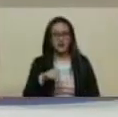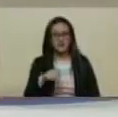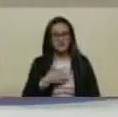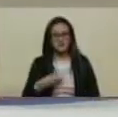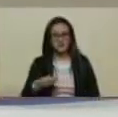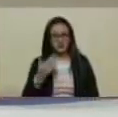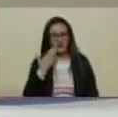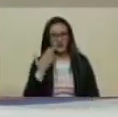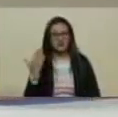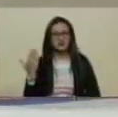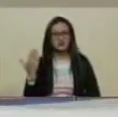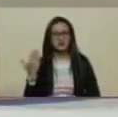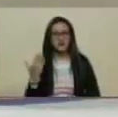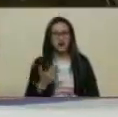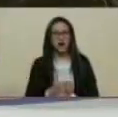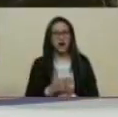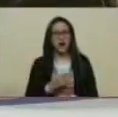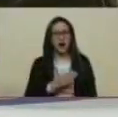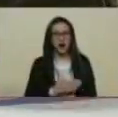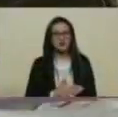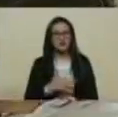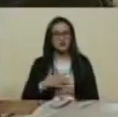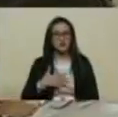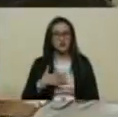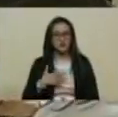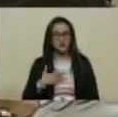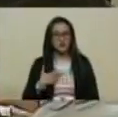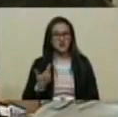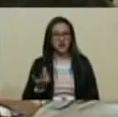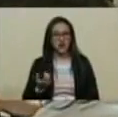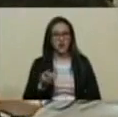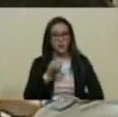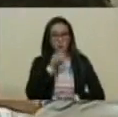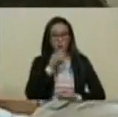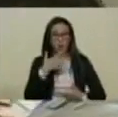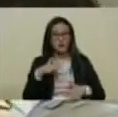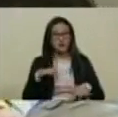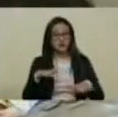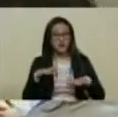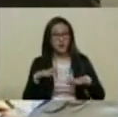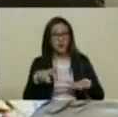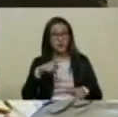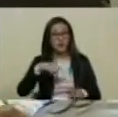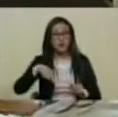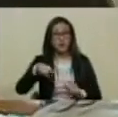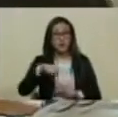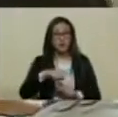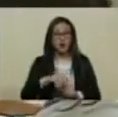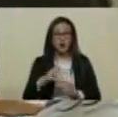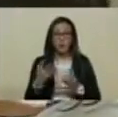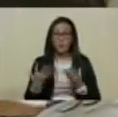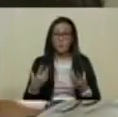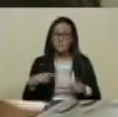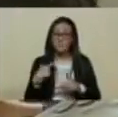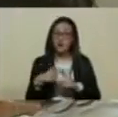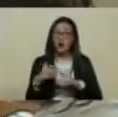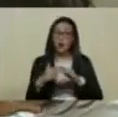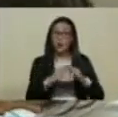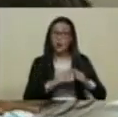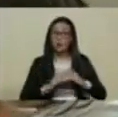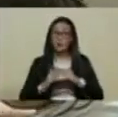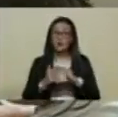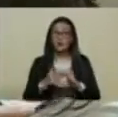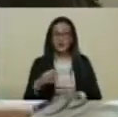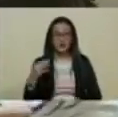también antes de este pase, pues hicimos un bonito acto, extraordinario acto con la comunidad, en donde